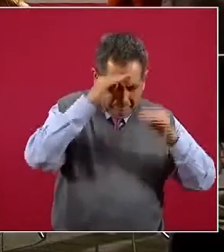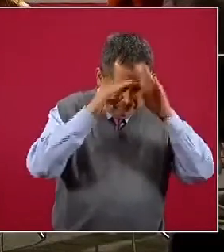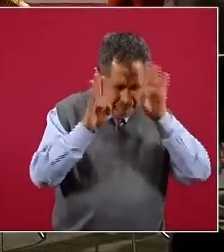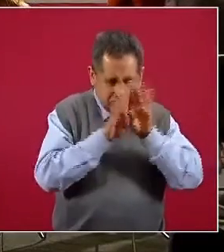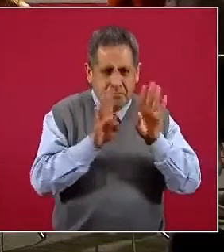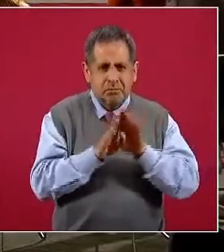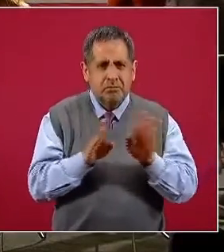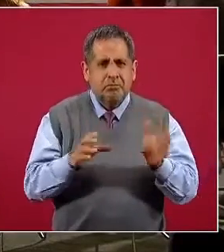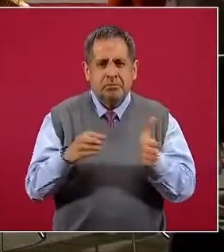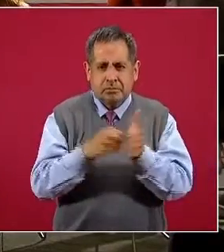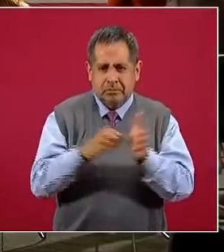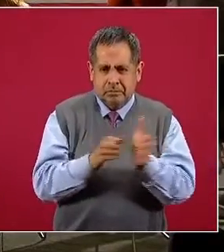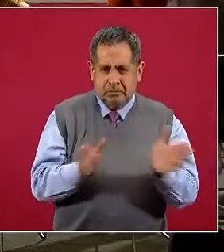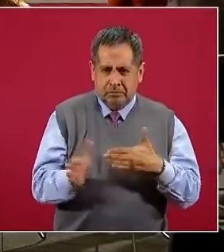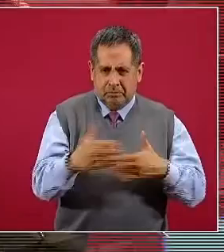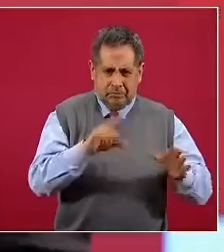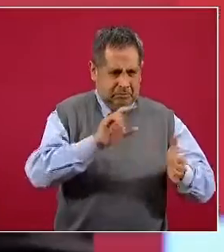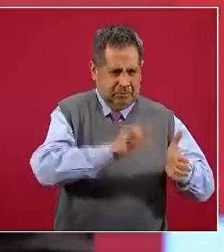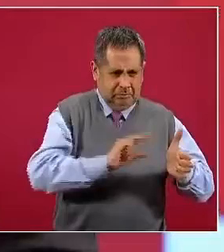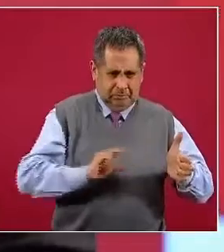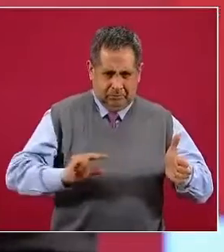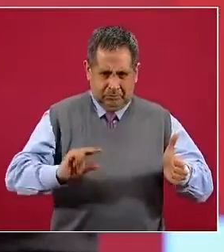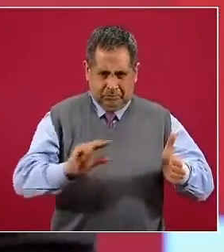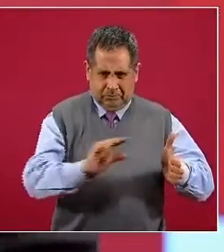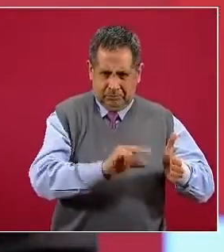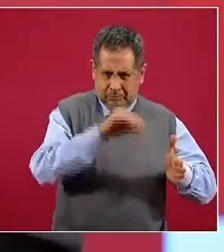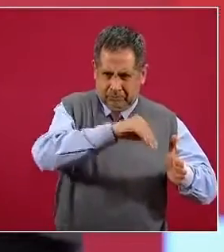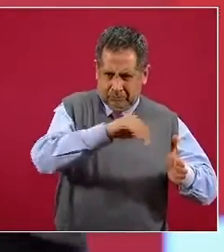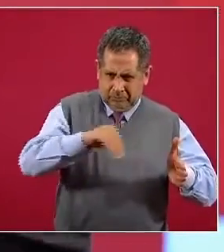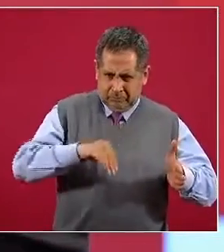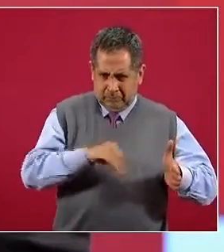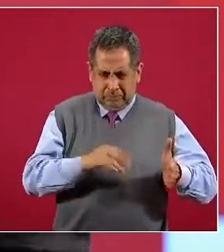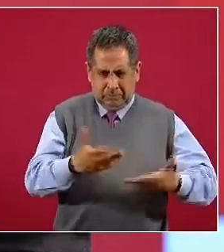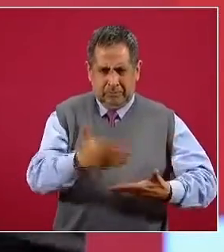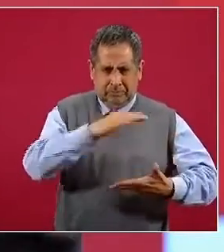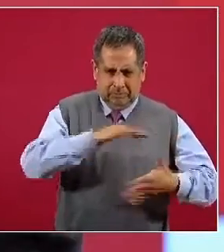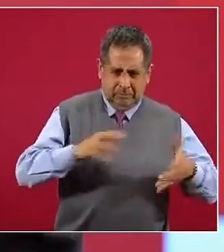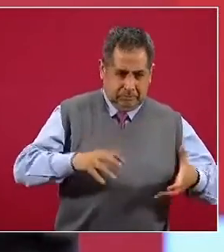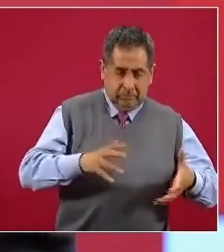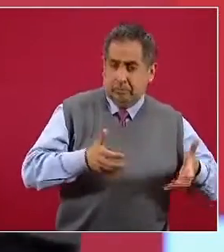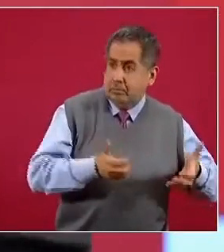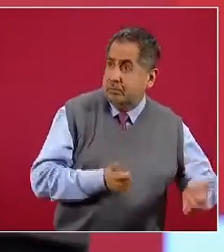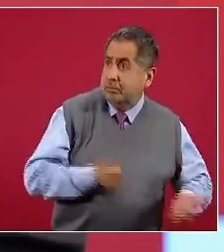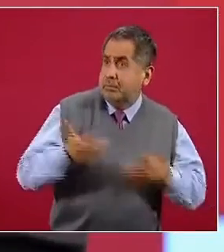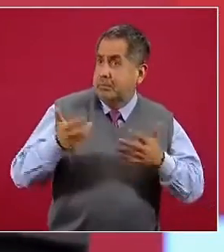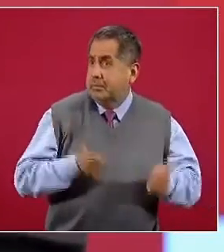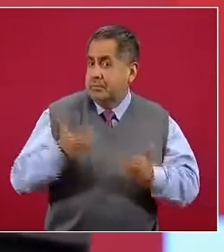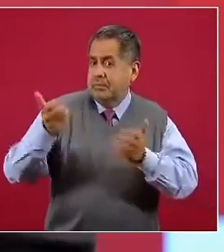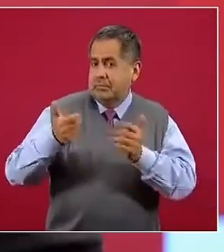de ultracongelación que pudieran permitir acercar la vacuna a